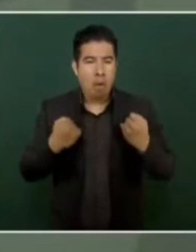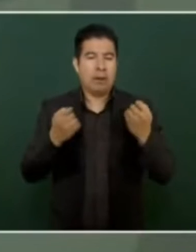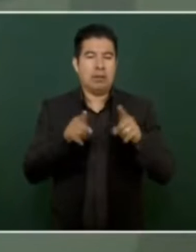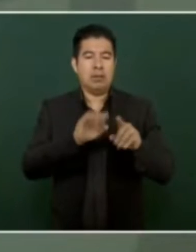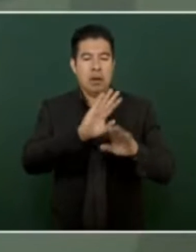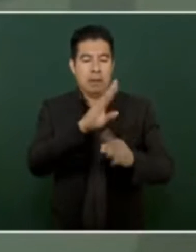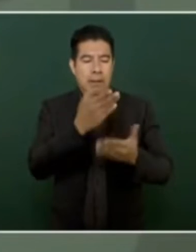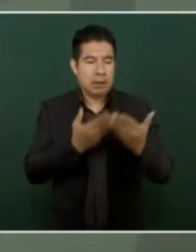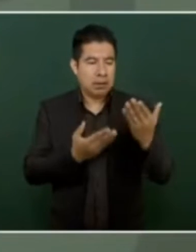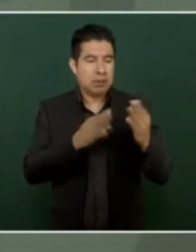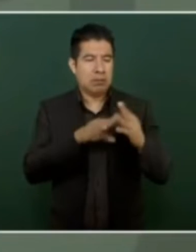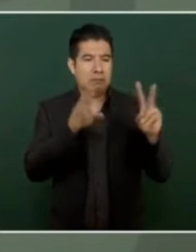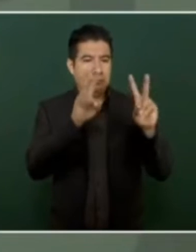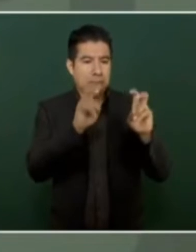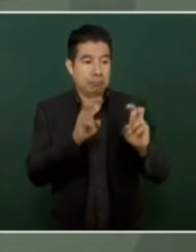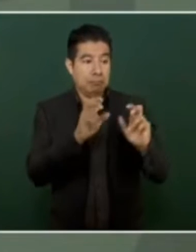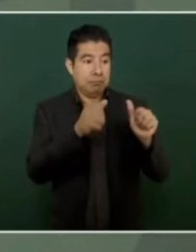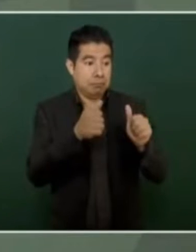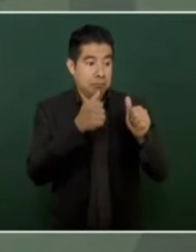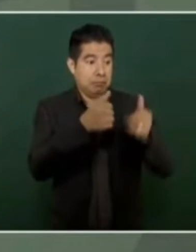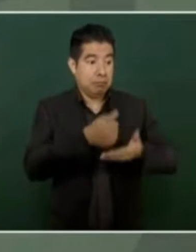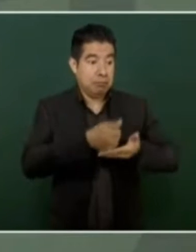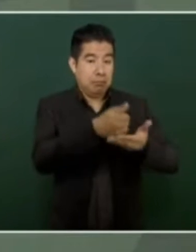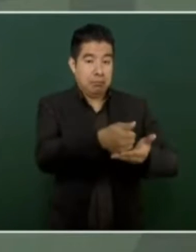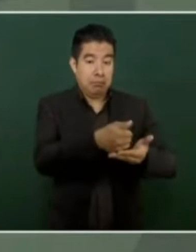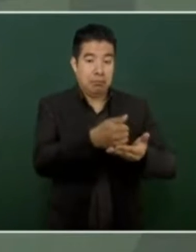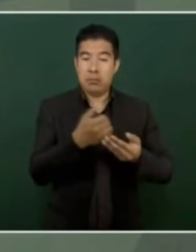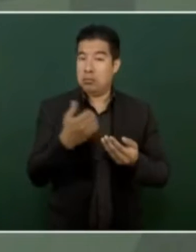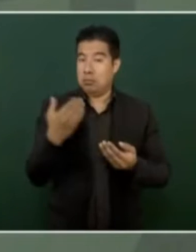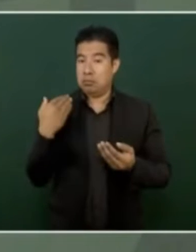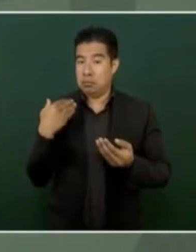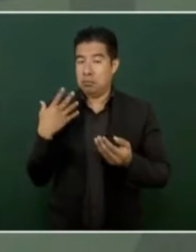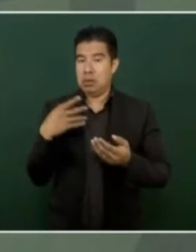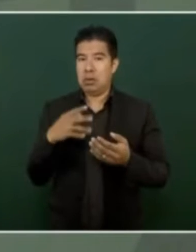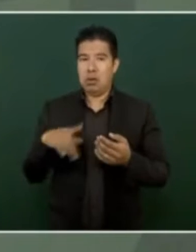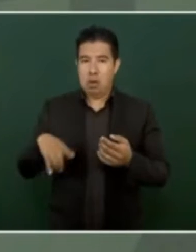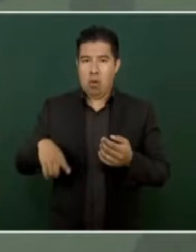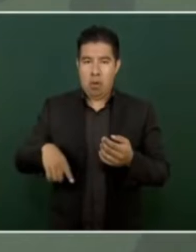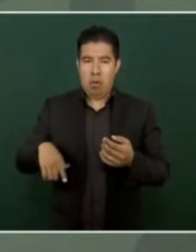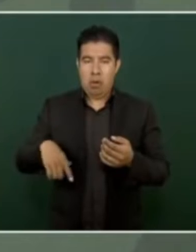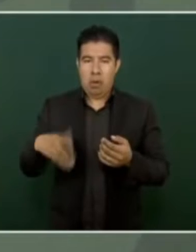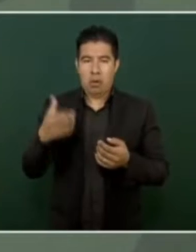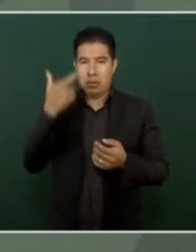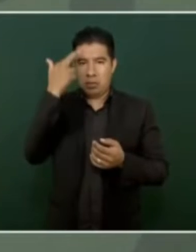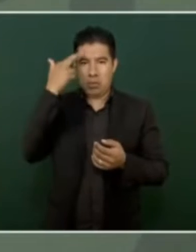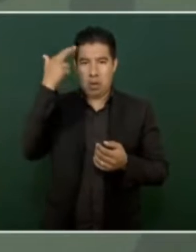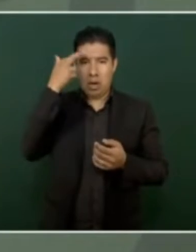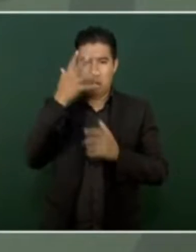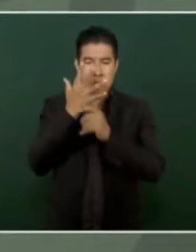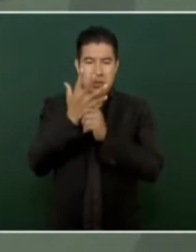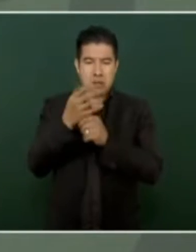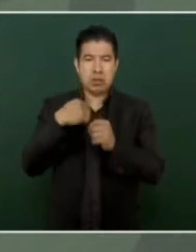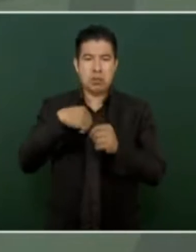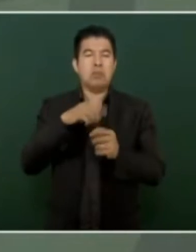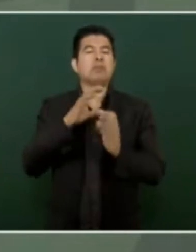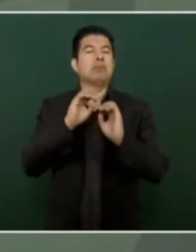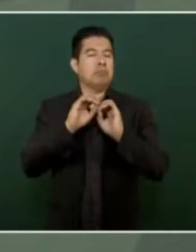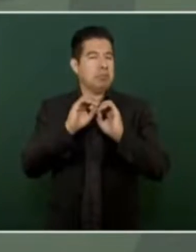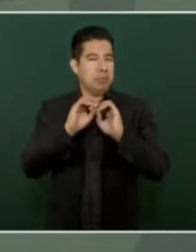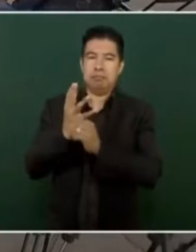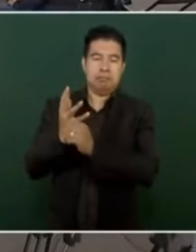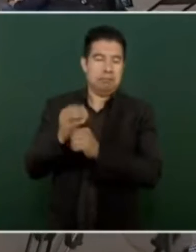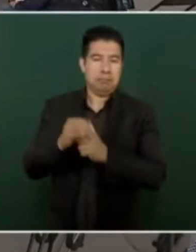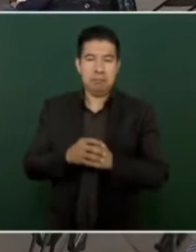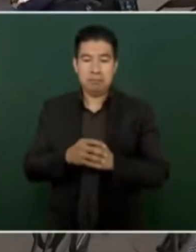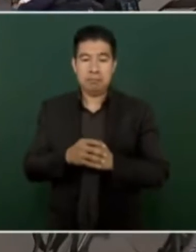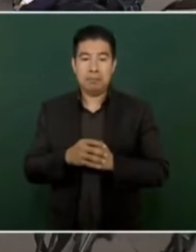bienestar. Eso ayuda mucho, como aquí lo expresó el gobernador de Chiapas. Y lo segundo es no